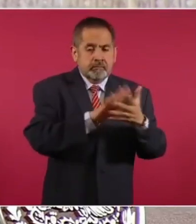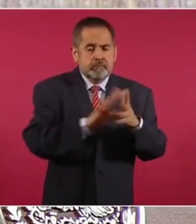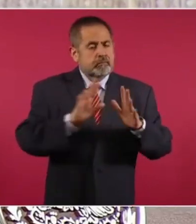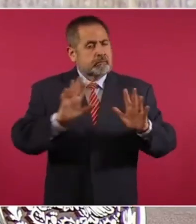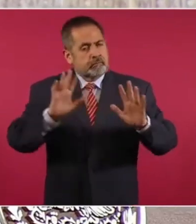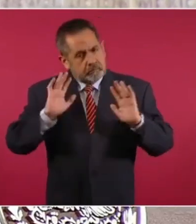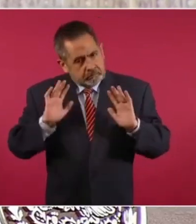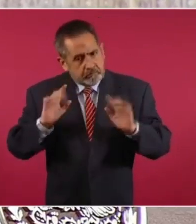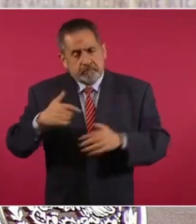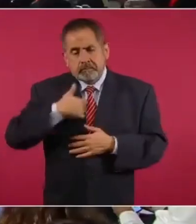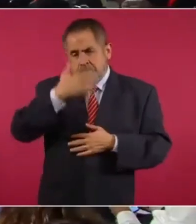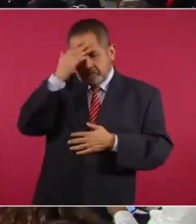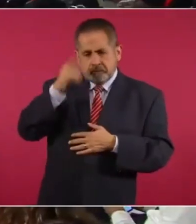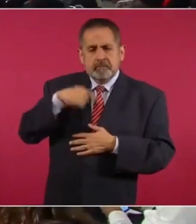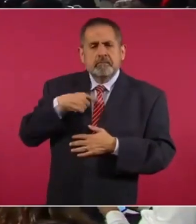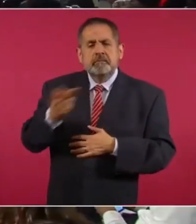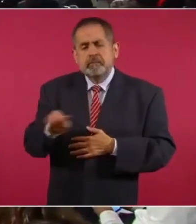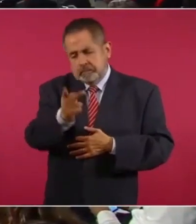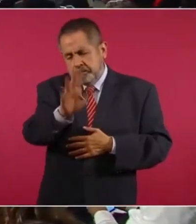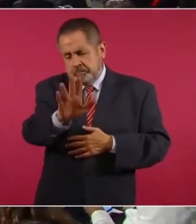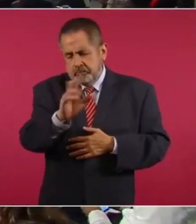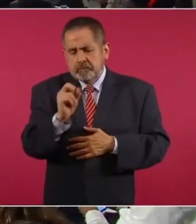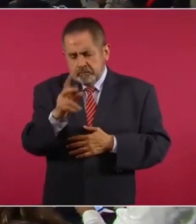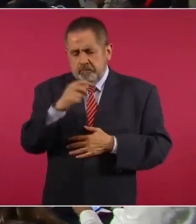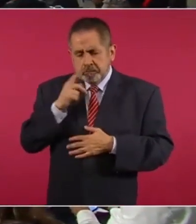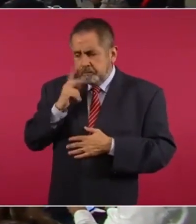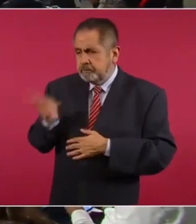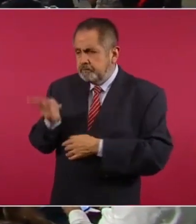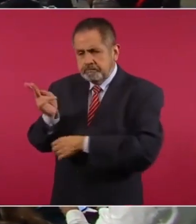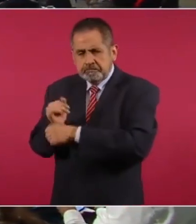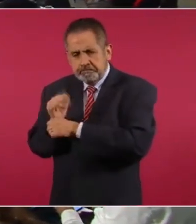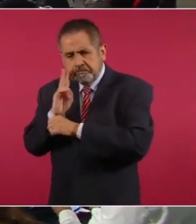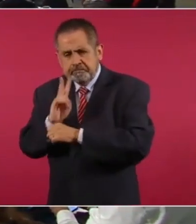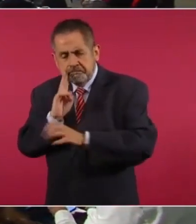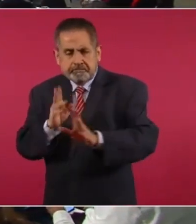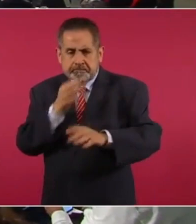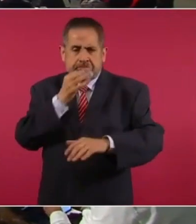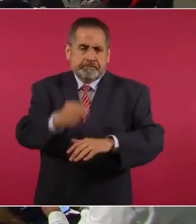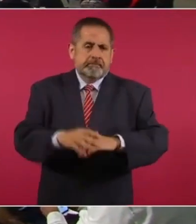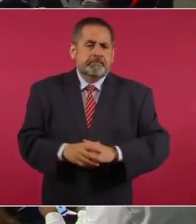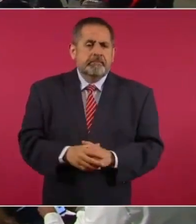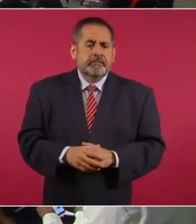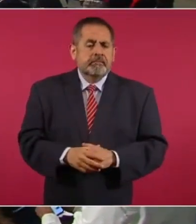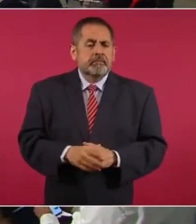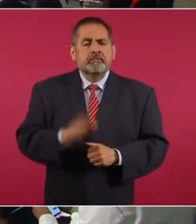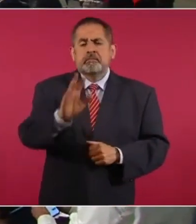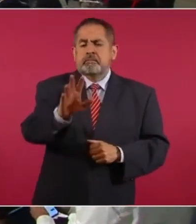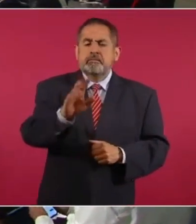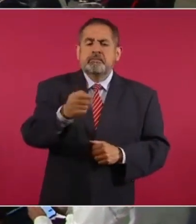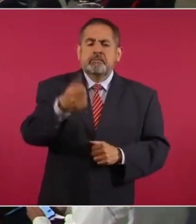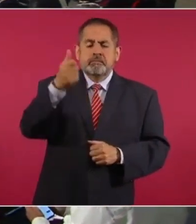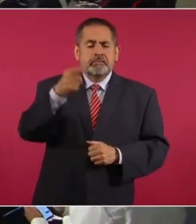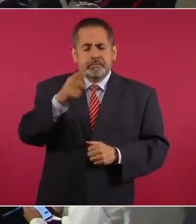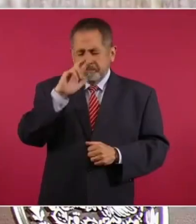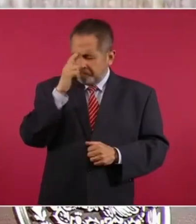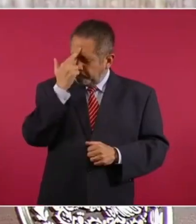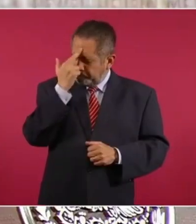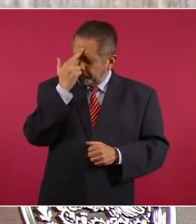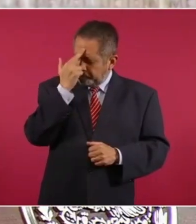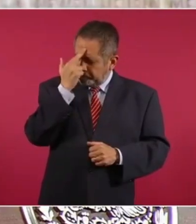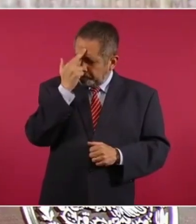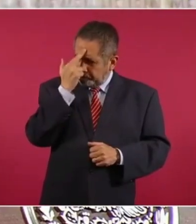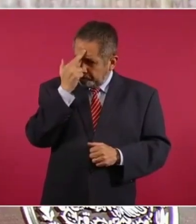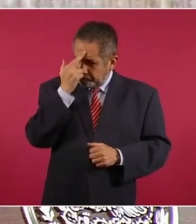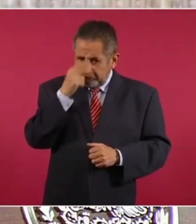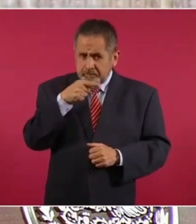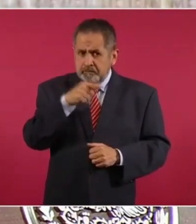Poder Judicial, pero lo vamos a ver nosotros. Perfecto. Gracias. Al principio, me acuerdo, no